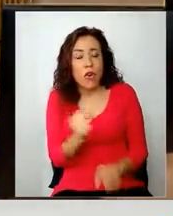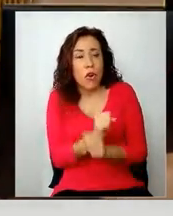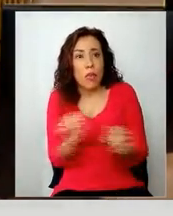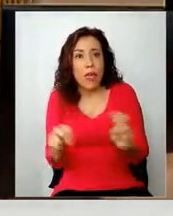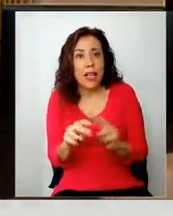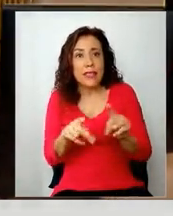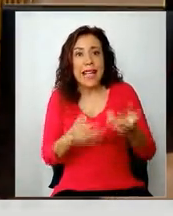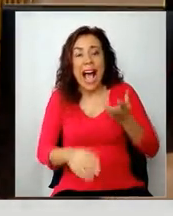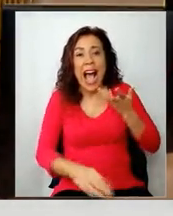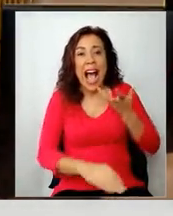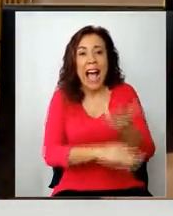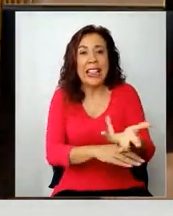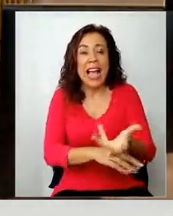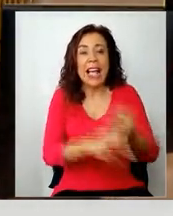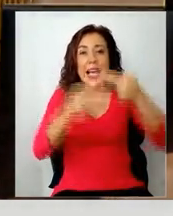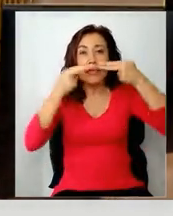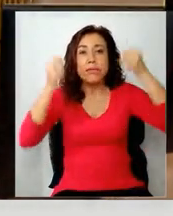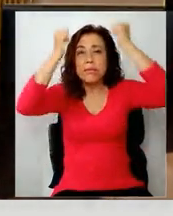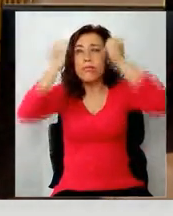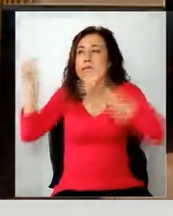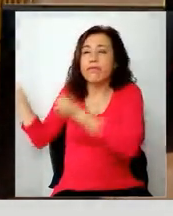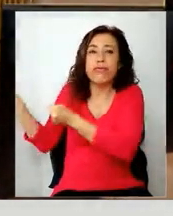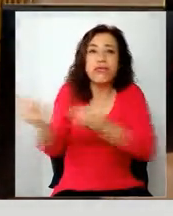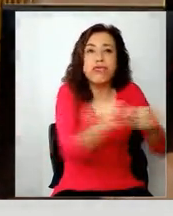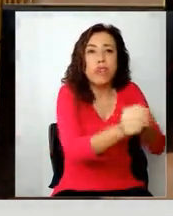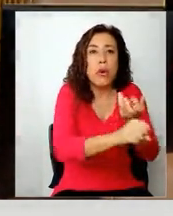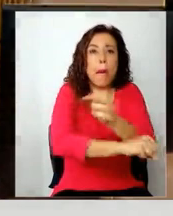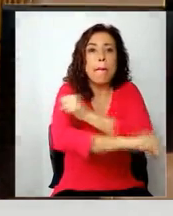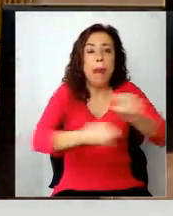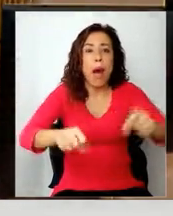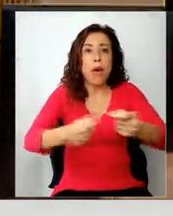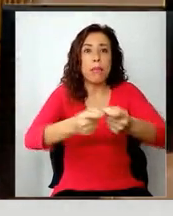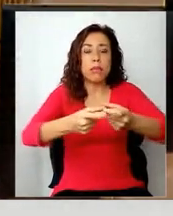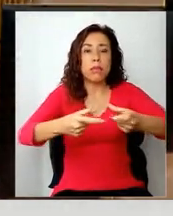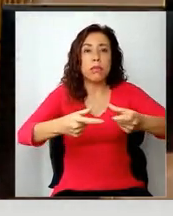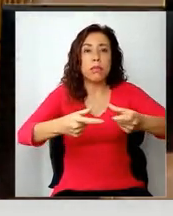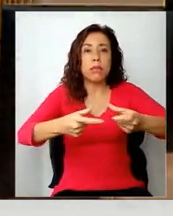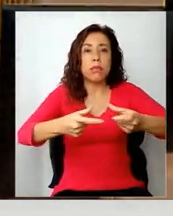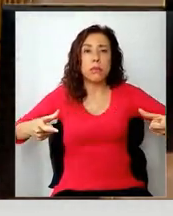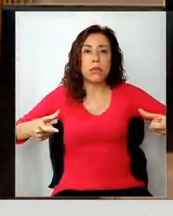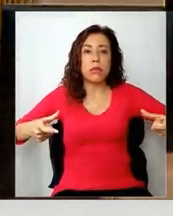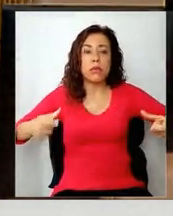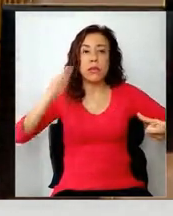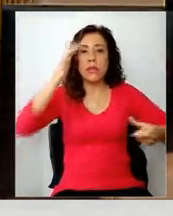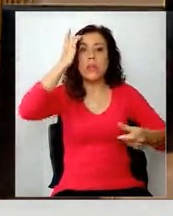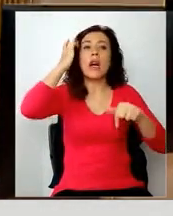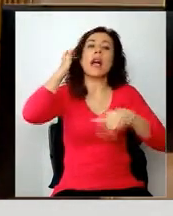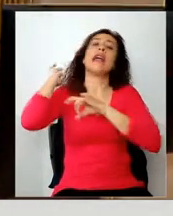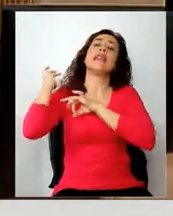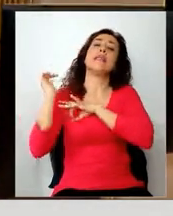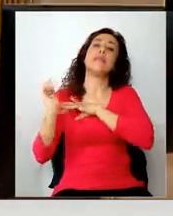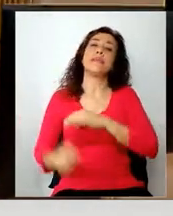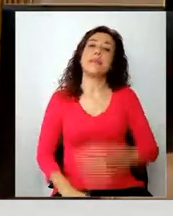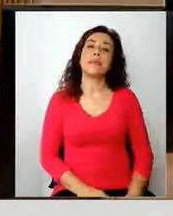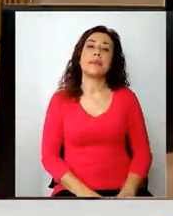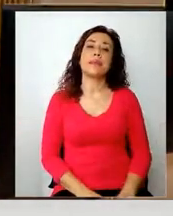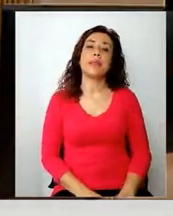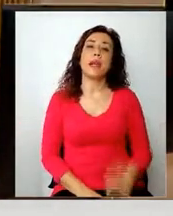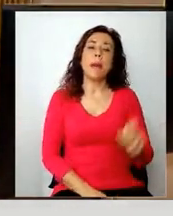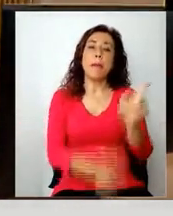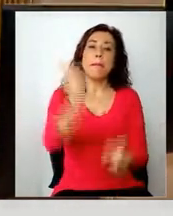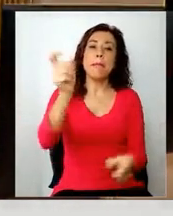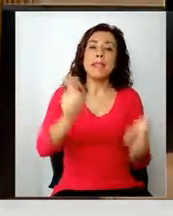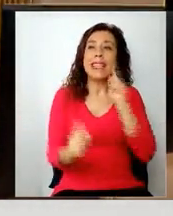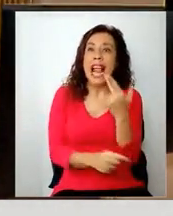terroristas que están creciendo cada día cada día más en Chile presidenta estas personas armadas y